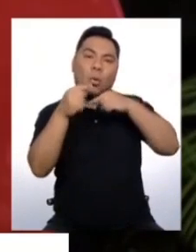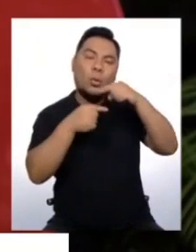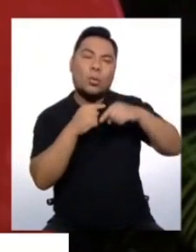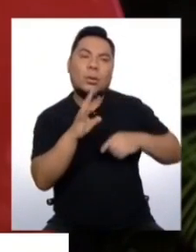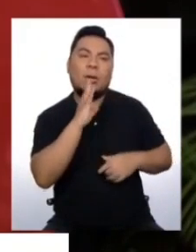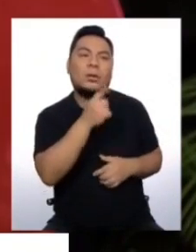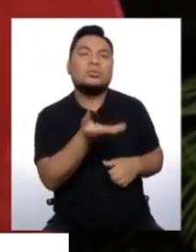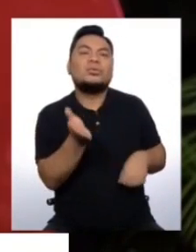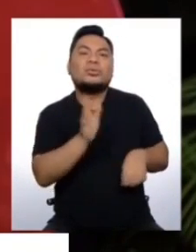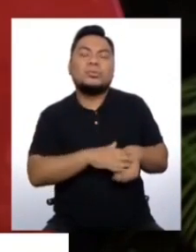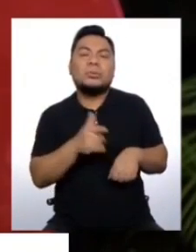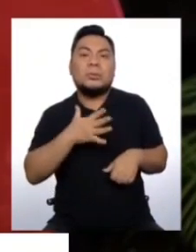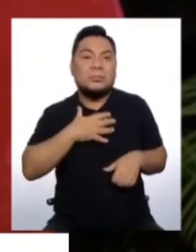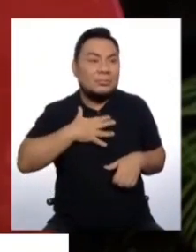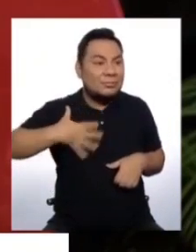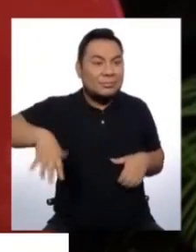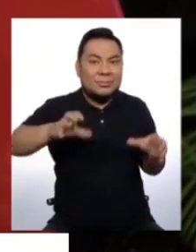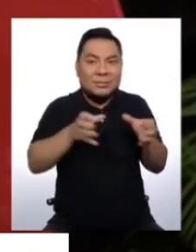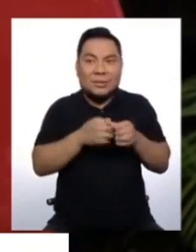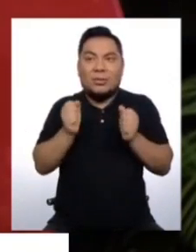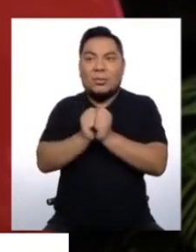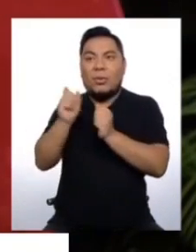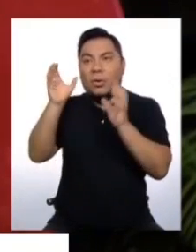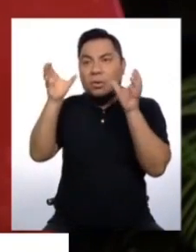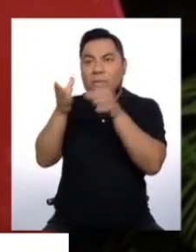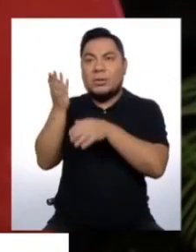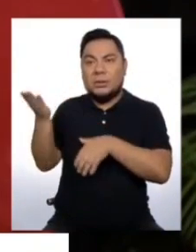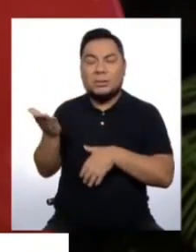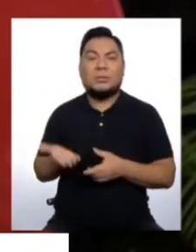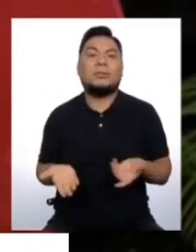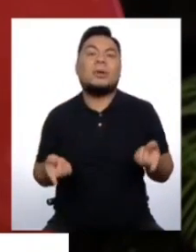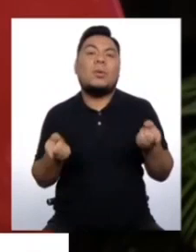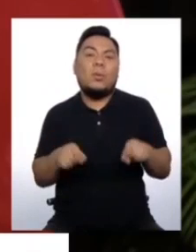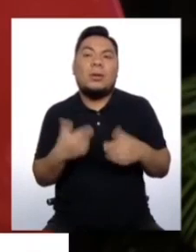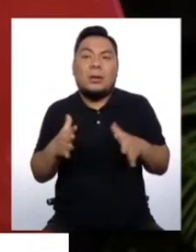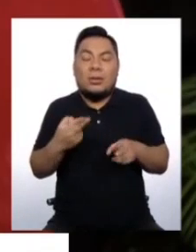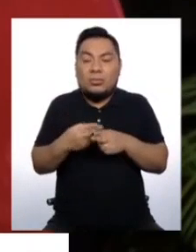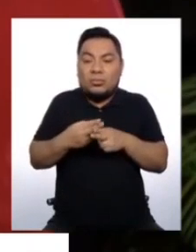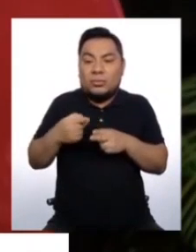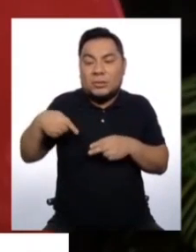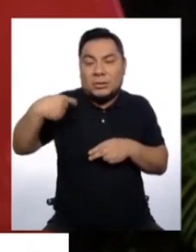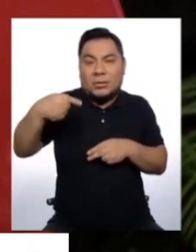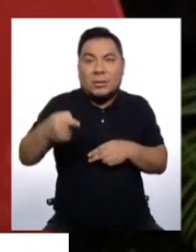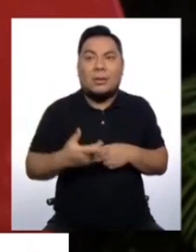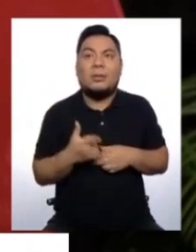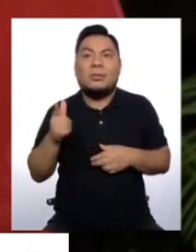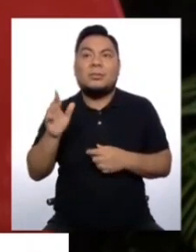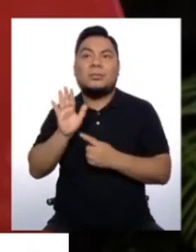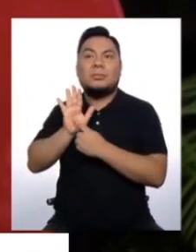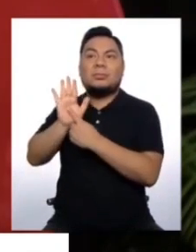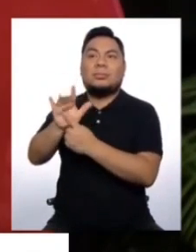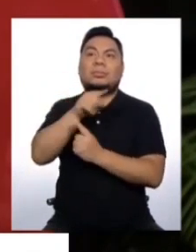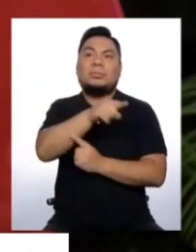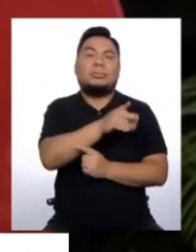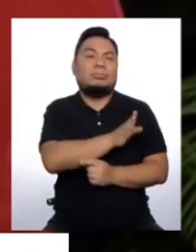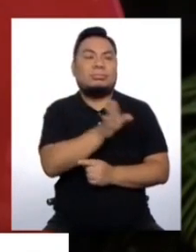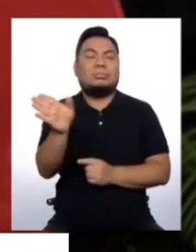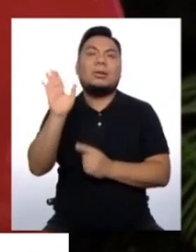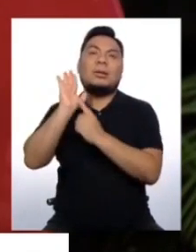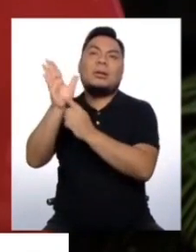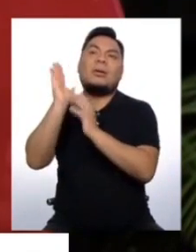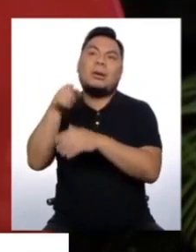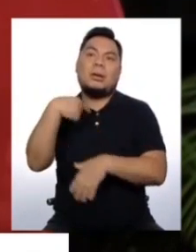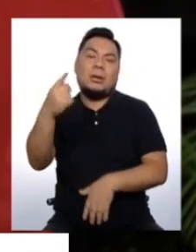sobre la relación nuestra con el Congreso, más aún cuando estamos tan próximos a su presentación